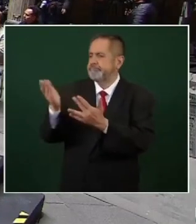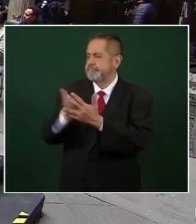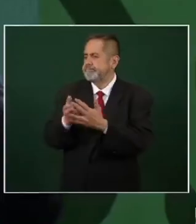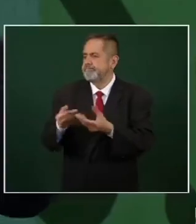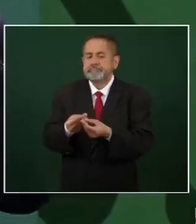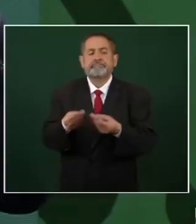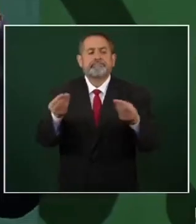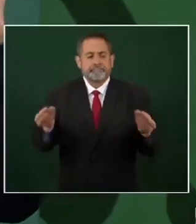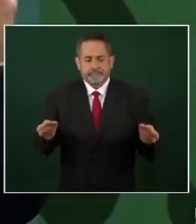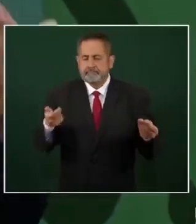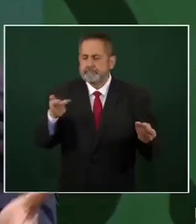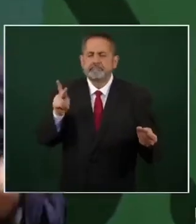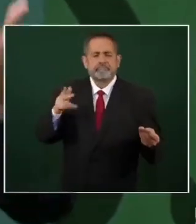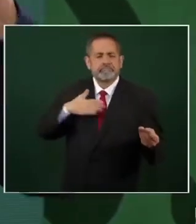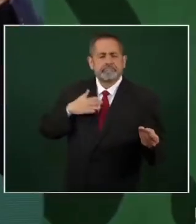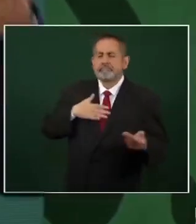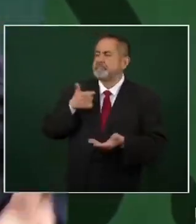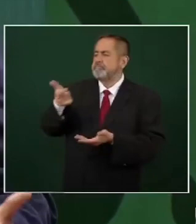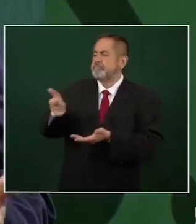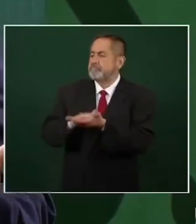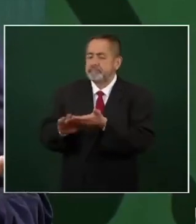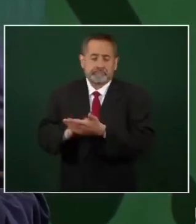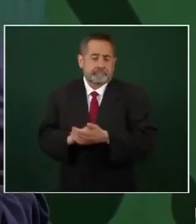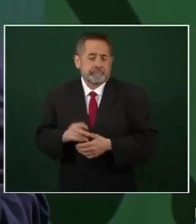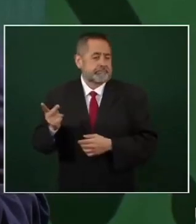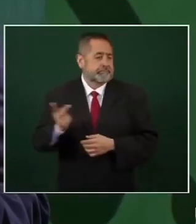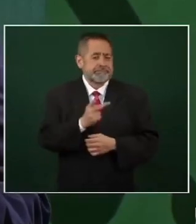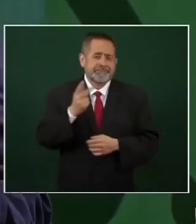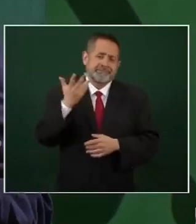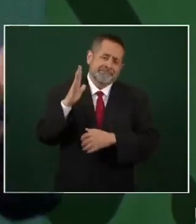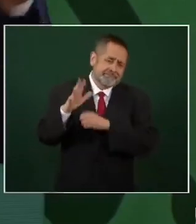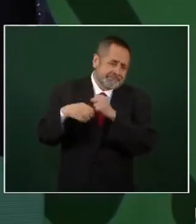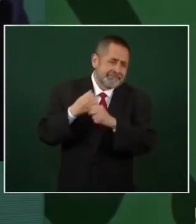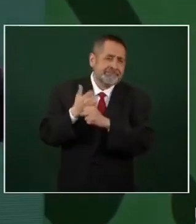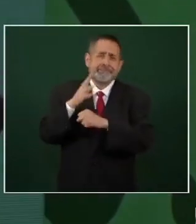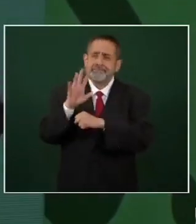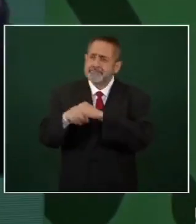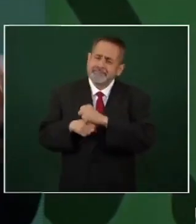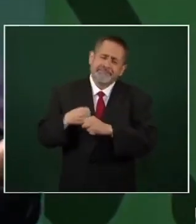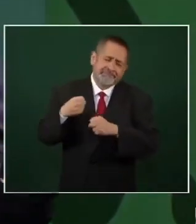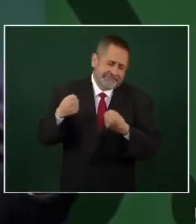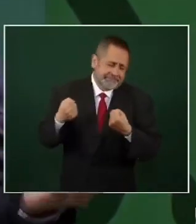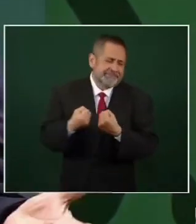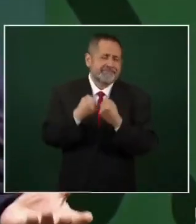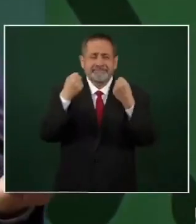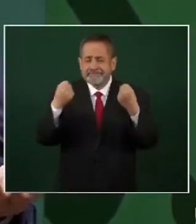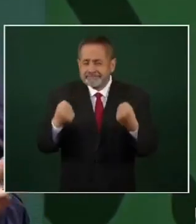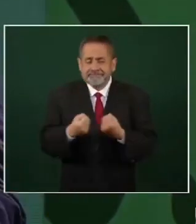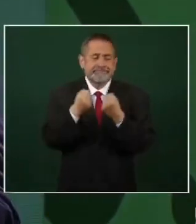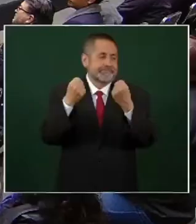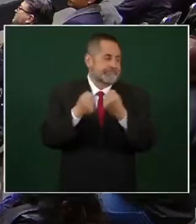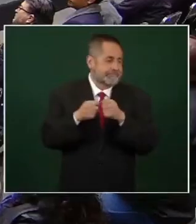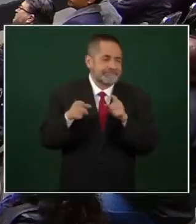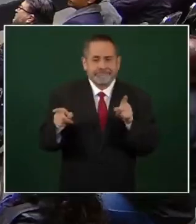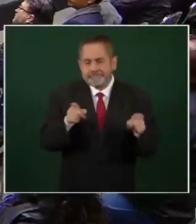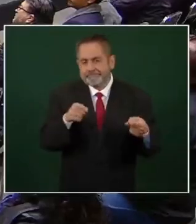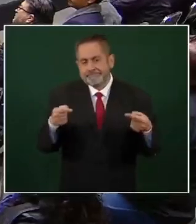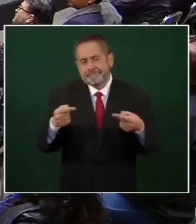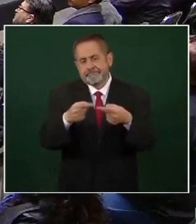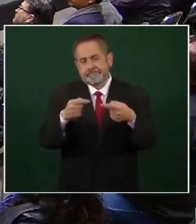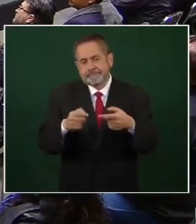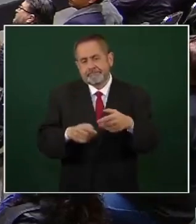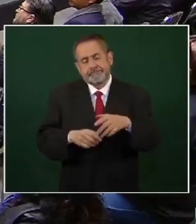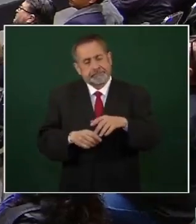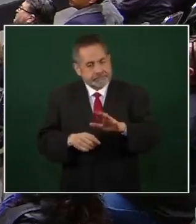Pero estamos hablando de conflictos de décadas. Estamos rehabilitando la